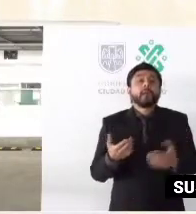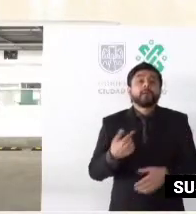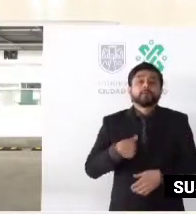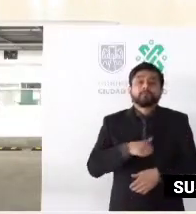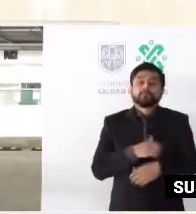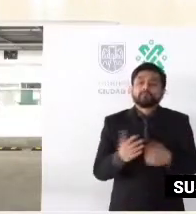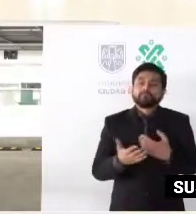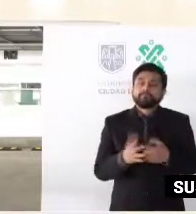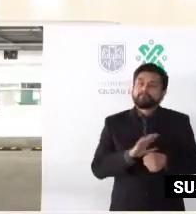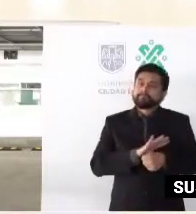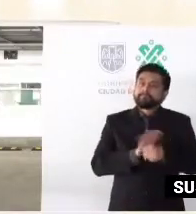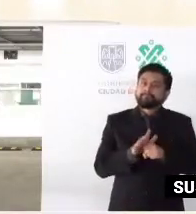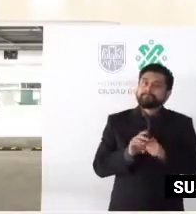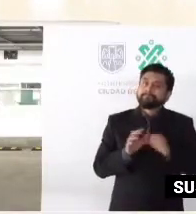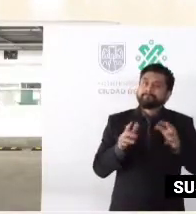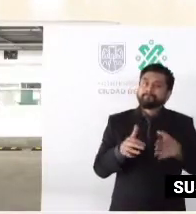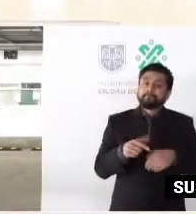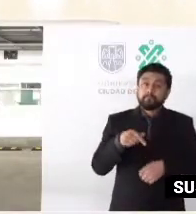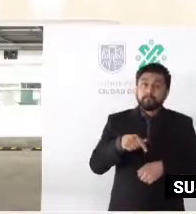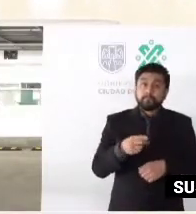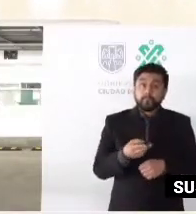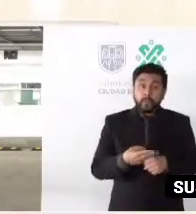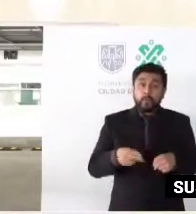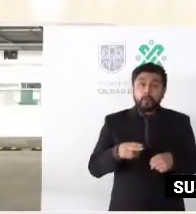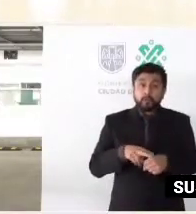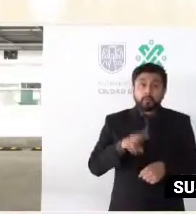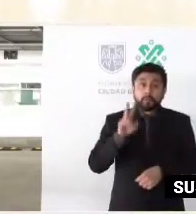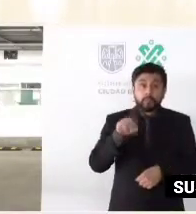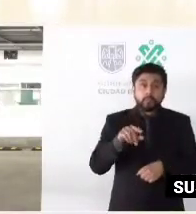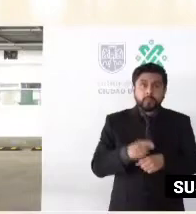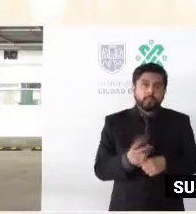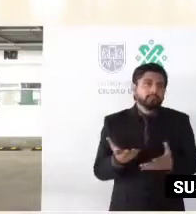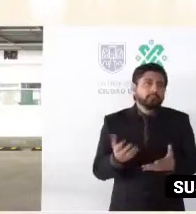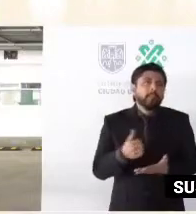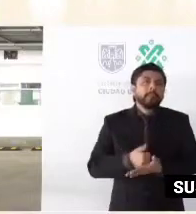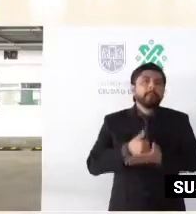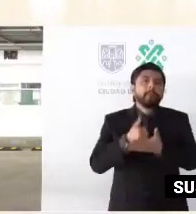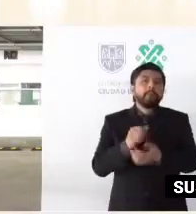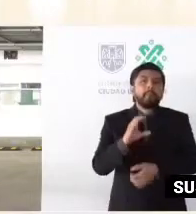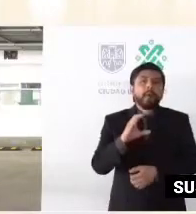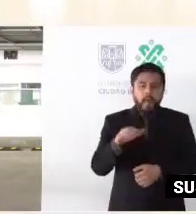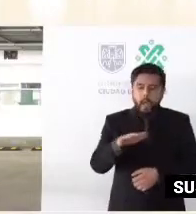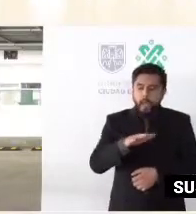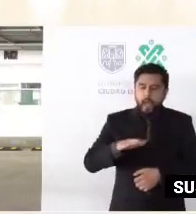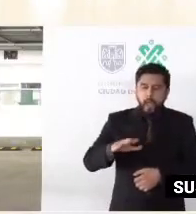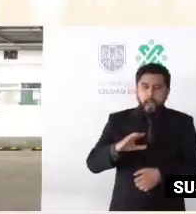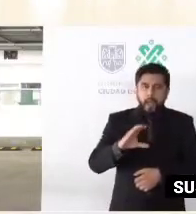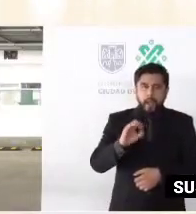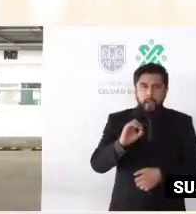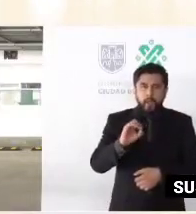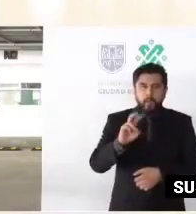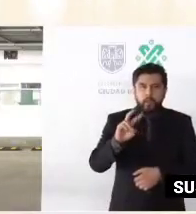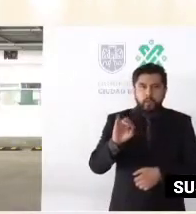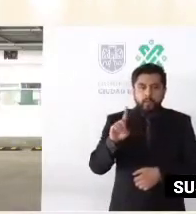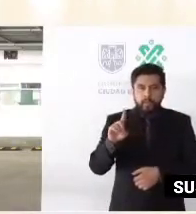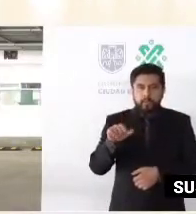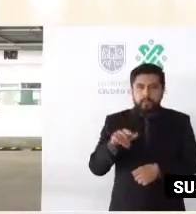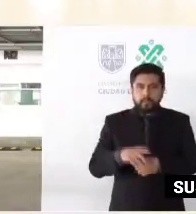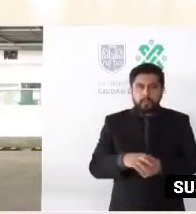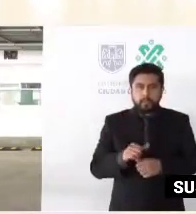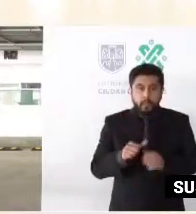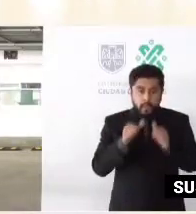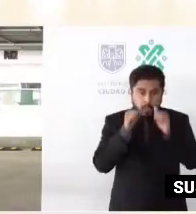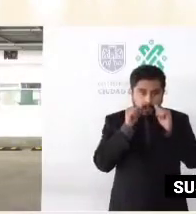pandemia, este hospital pues va a ser un hospital COVID, aunque va a tener un área importante que va a atender para